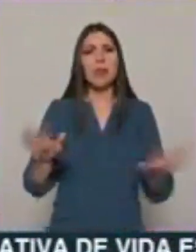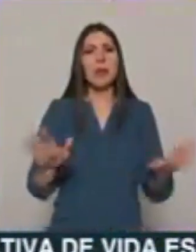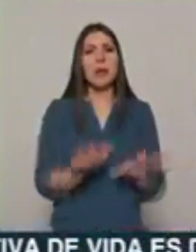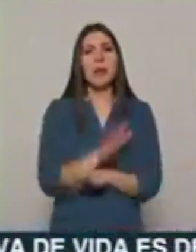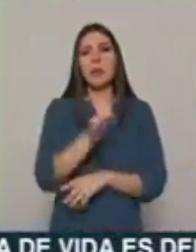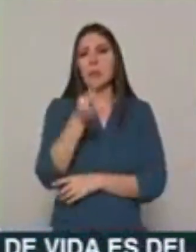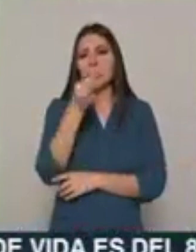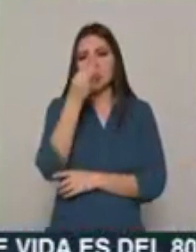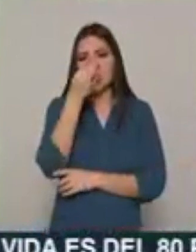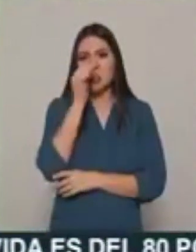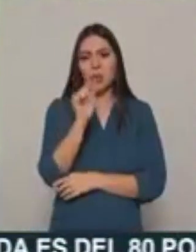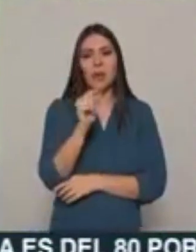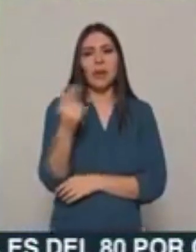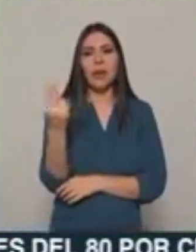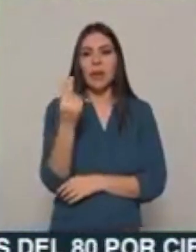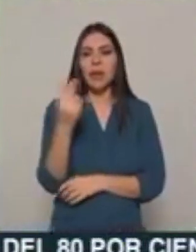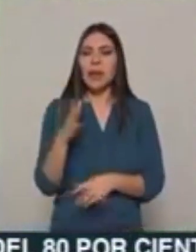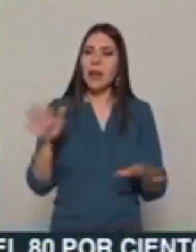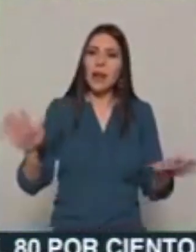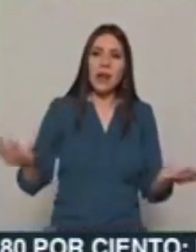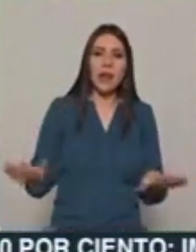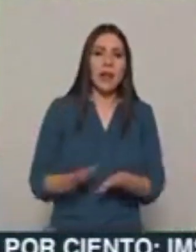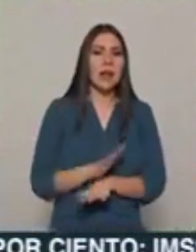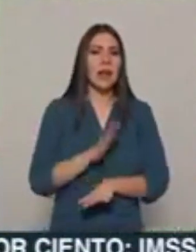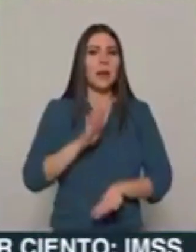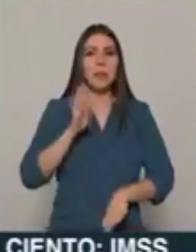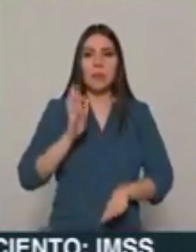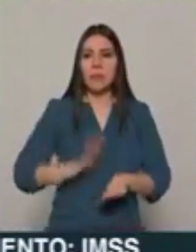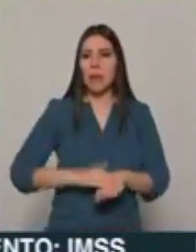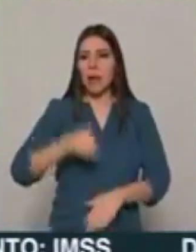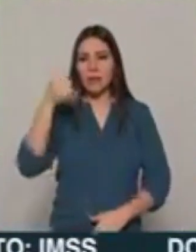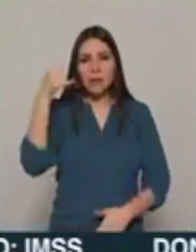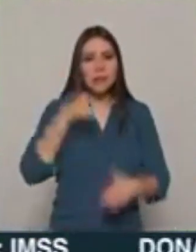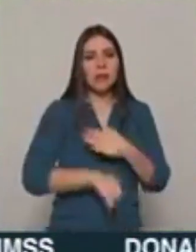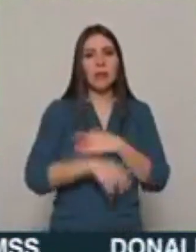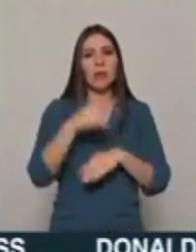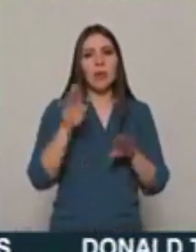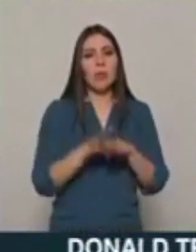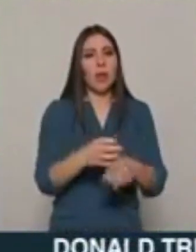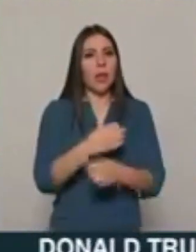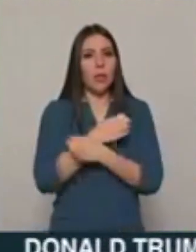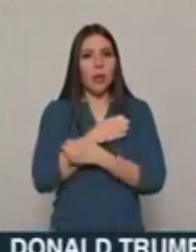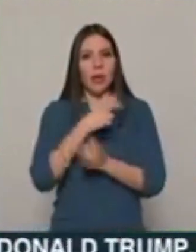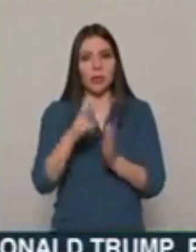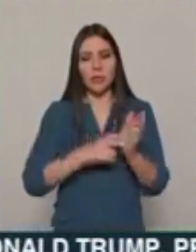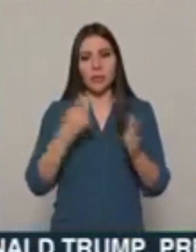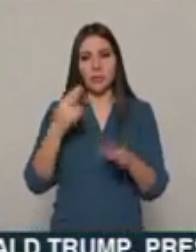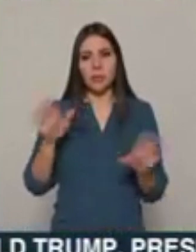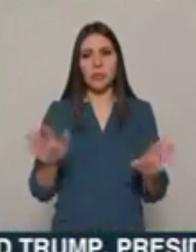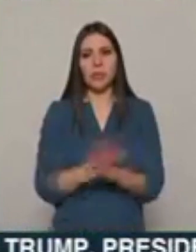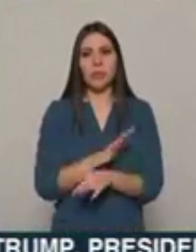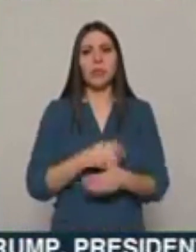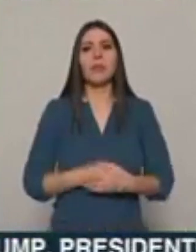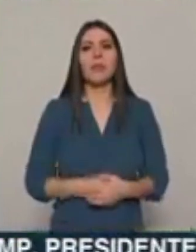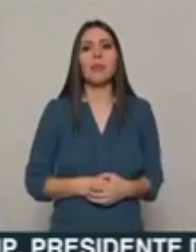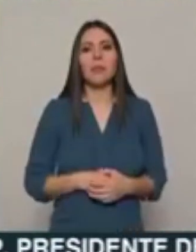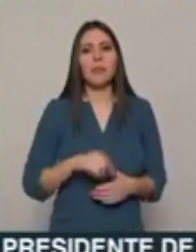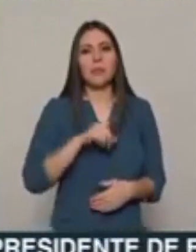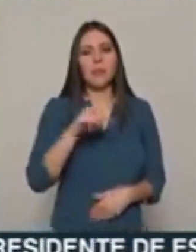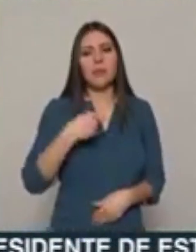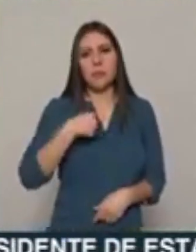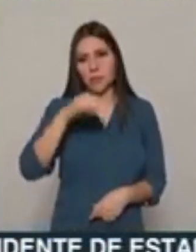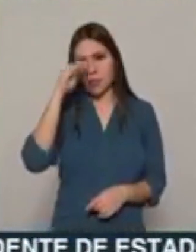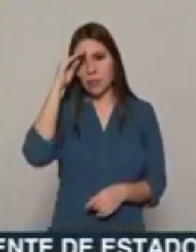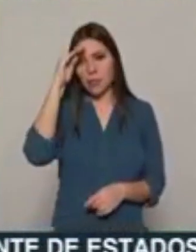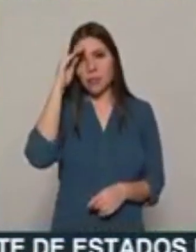momentáneamente. Esto tiene que cambiar desde la educación. Entonces, de ahí fue cuando dije, pues vamos